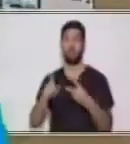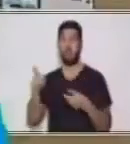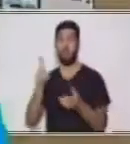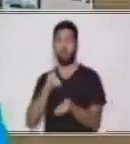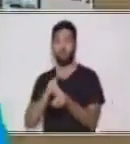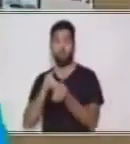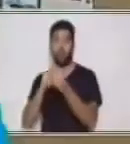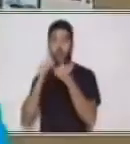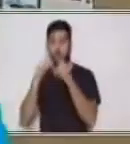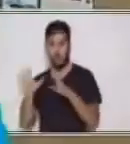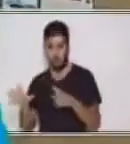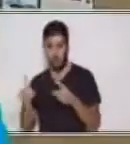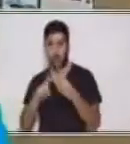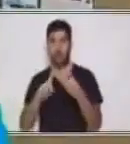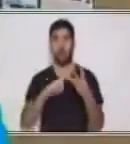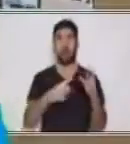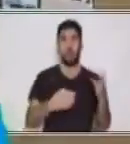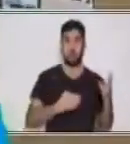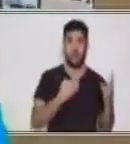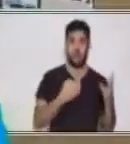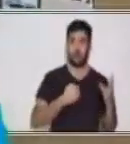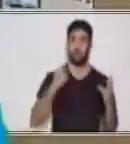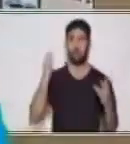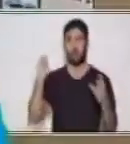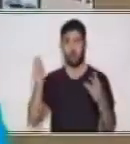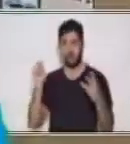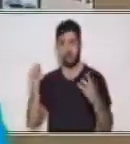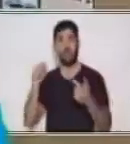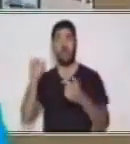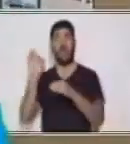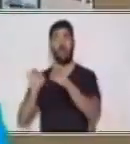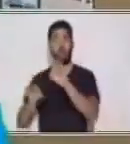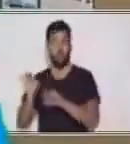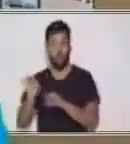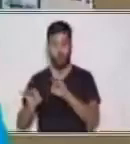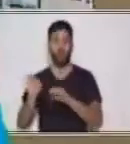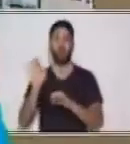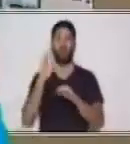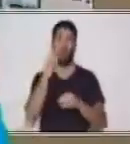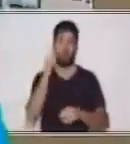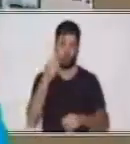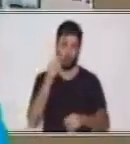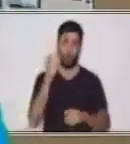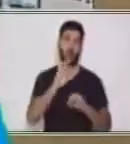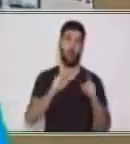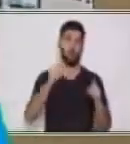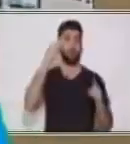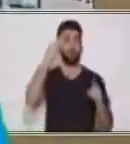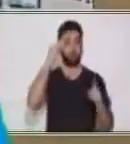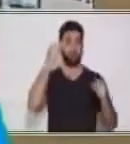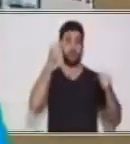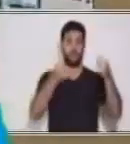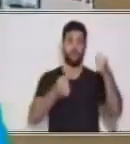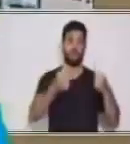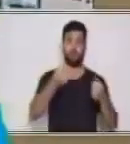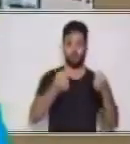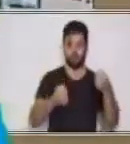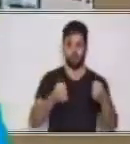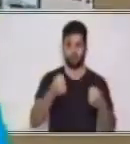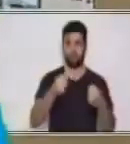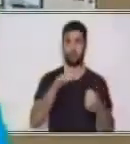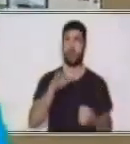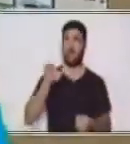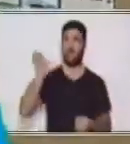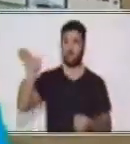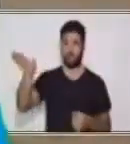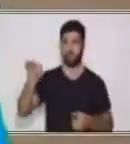veterinario, maestro o maestra, abogado o abogada y piloto aviador. Entonces, para ver